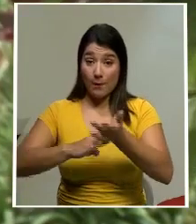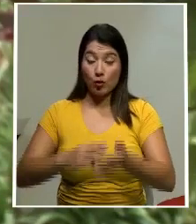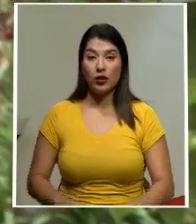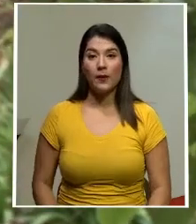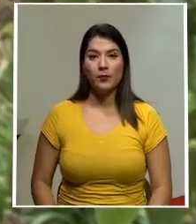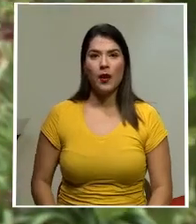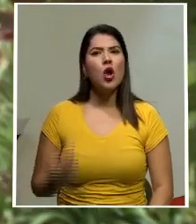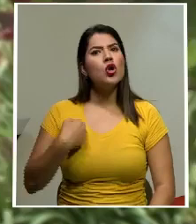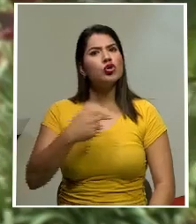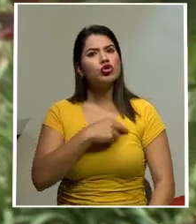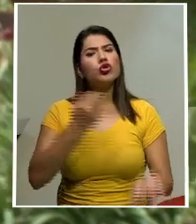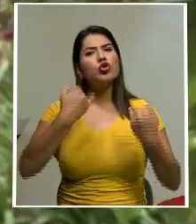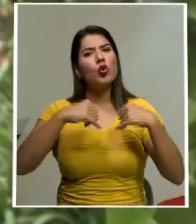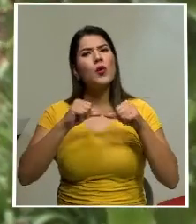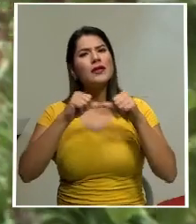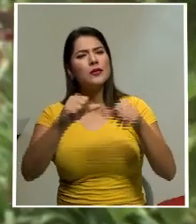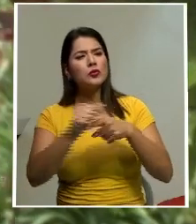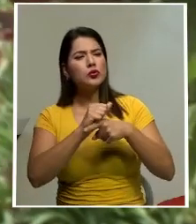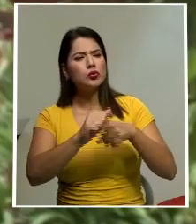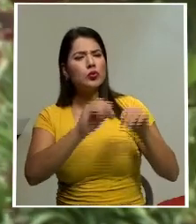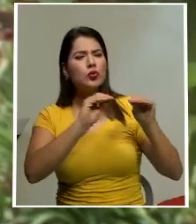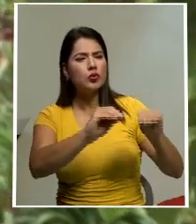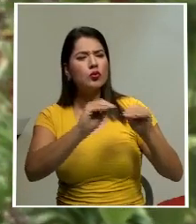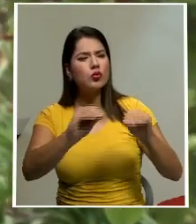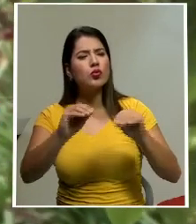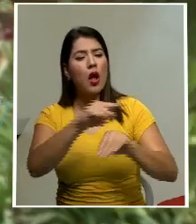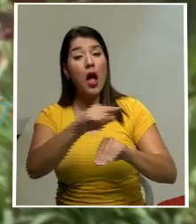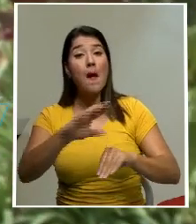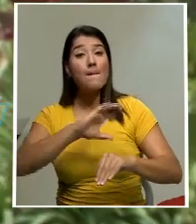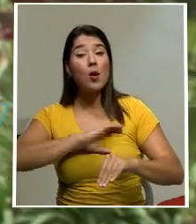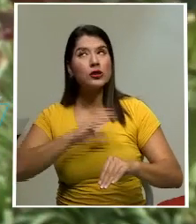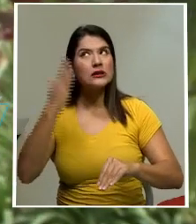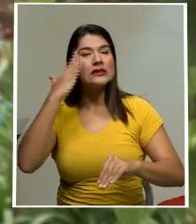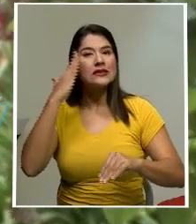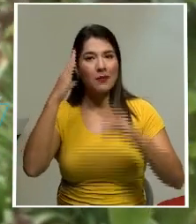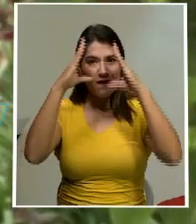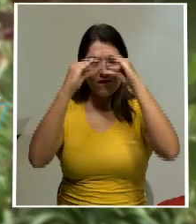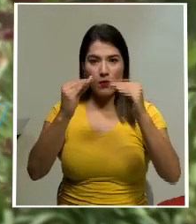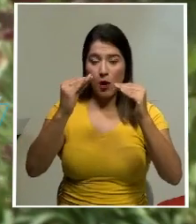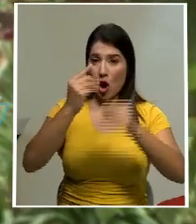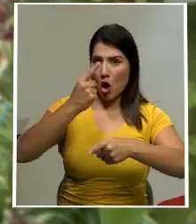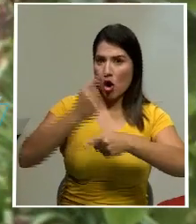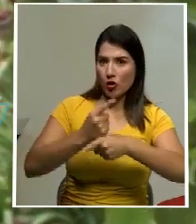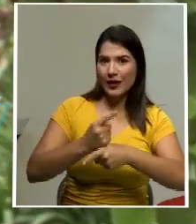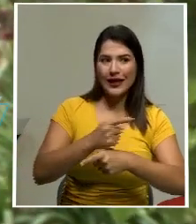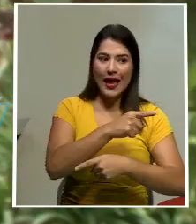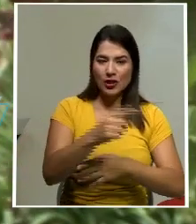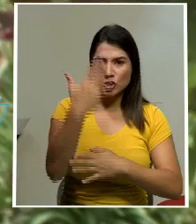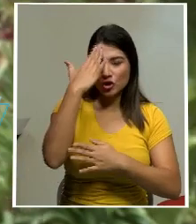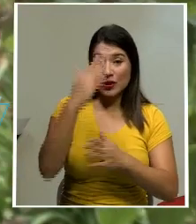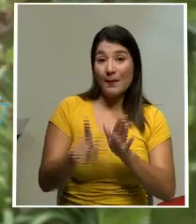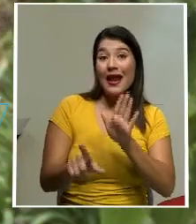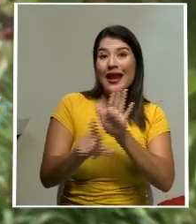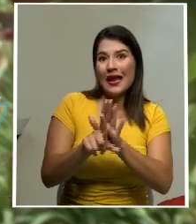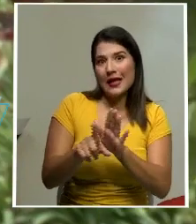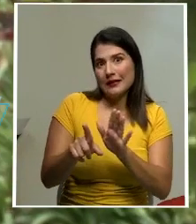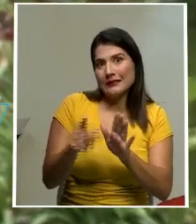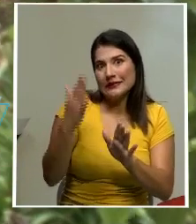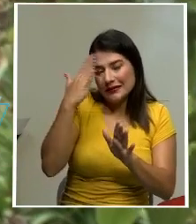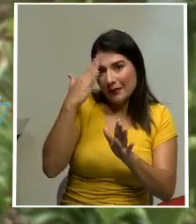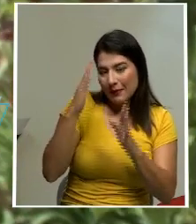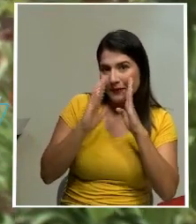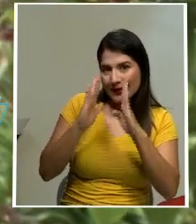seguimos capacitando a nuestros oficiales, actualizándolos en los principios y en las normativas a aplicar en la materia,